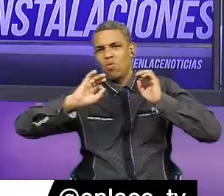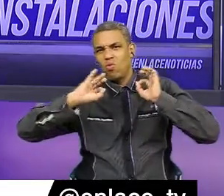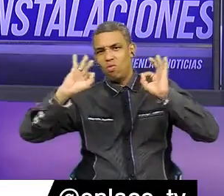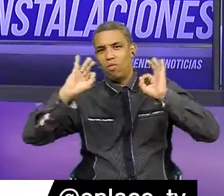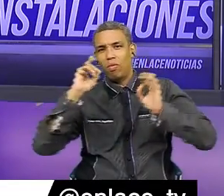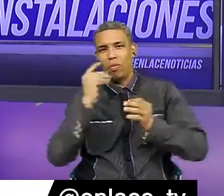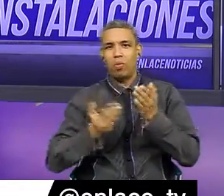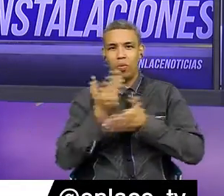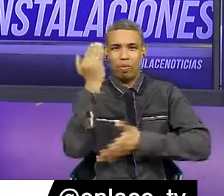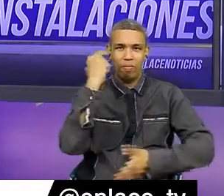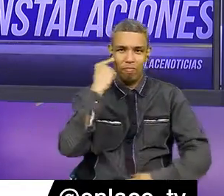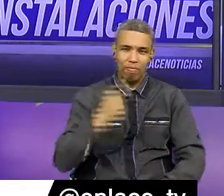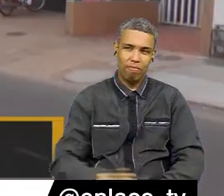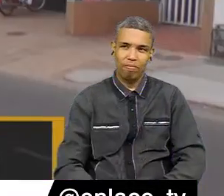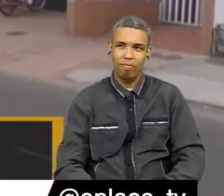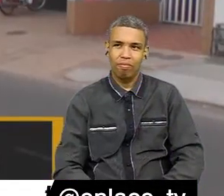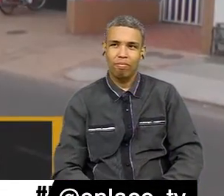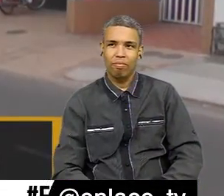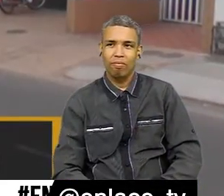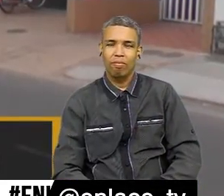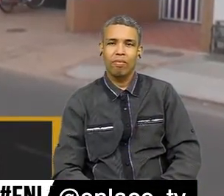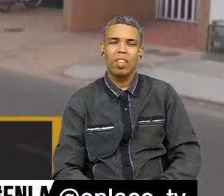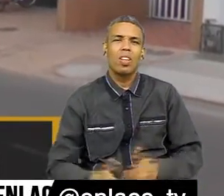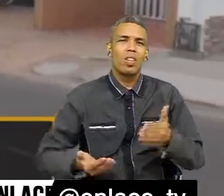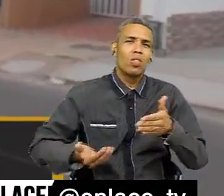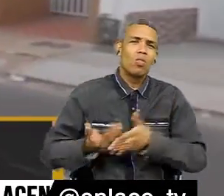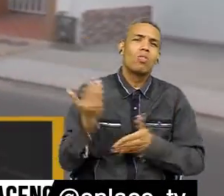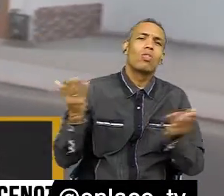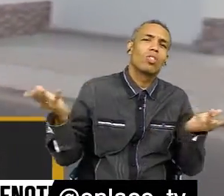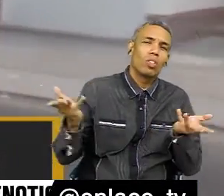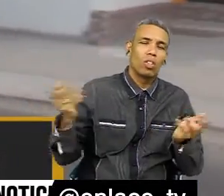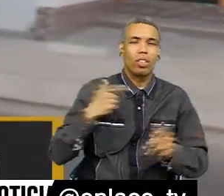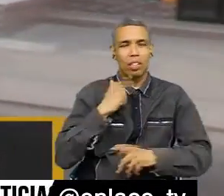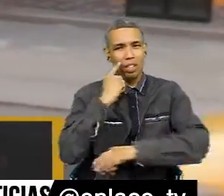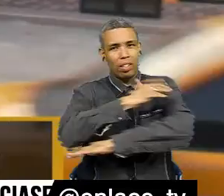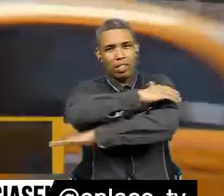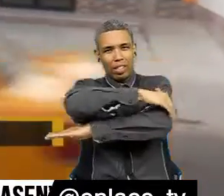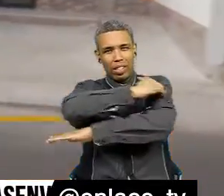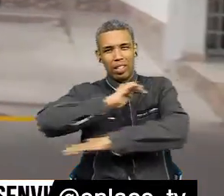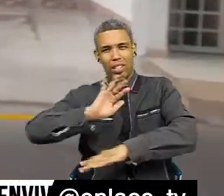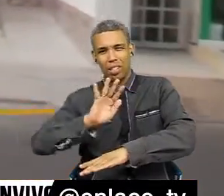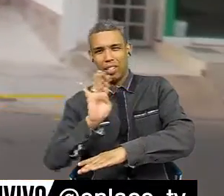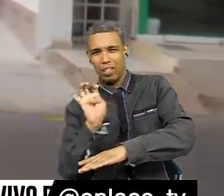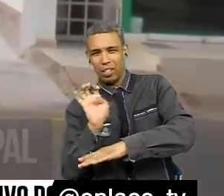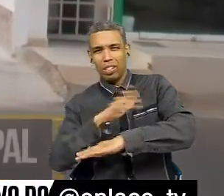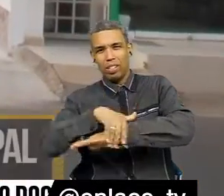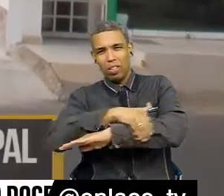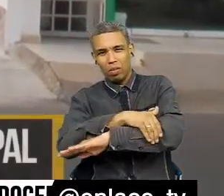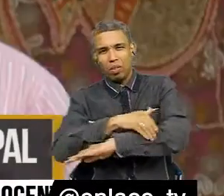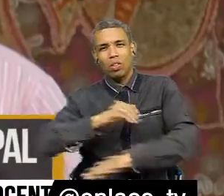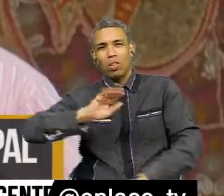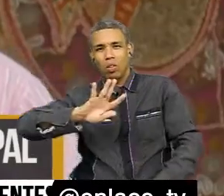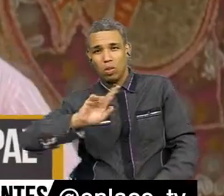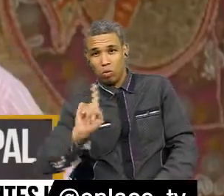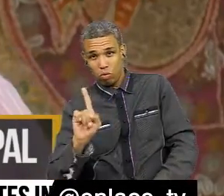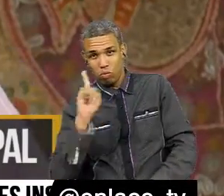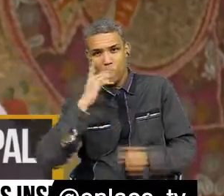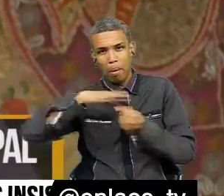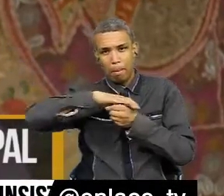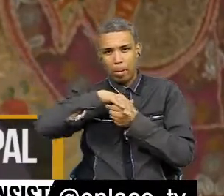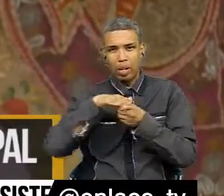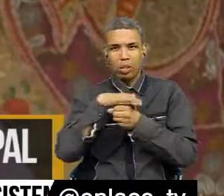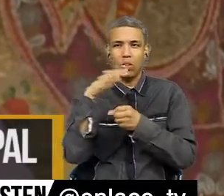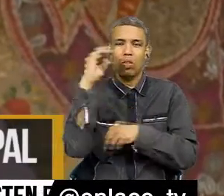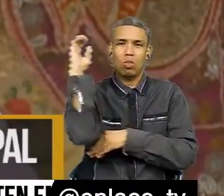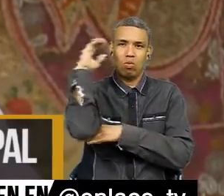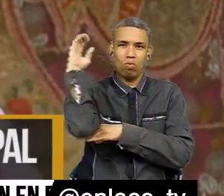empleados. Las nuevas instalaciones se ubican en la calle 49, número 2156 del barrio Colombia. Sí, bueno, estamos